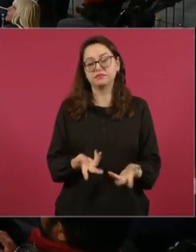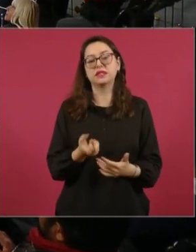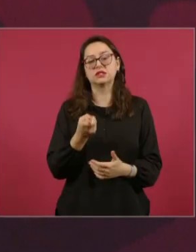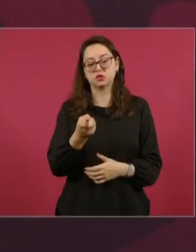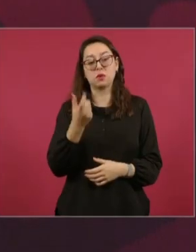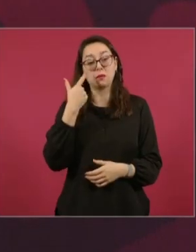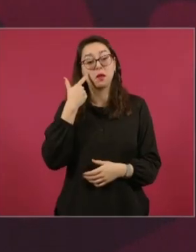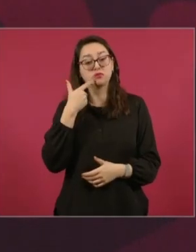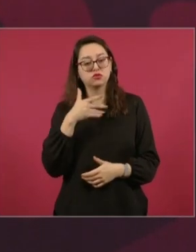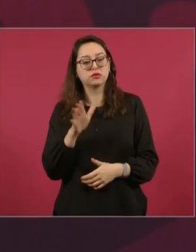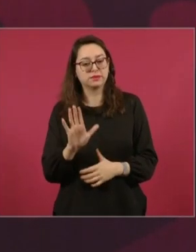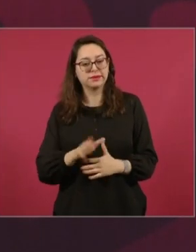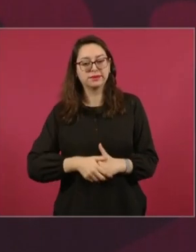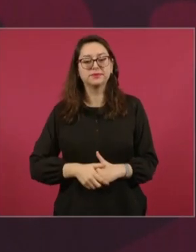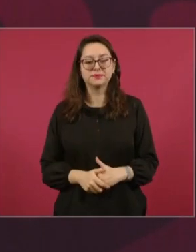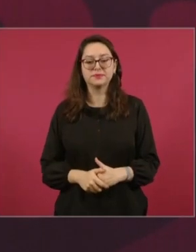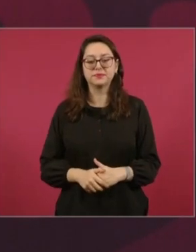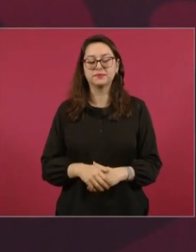ver qué hacemos con las casetas.